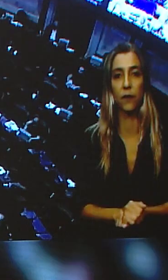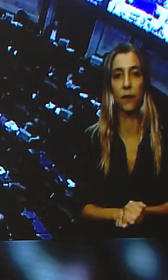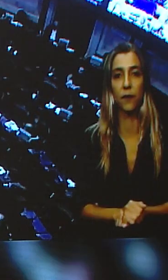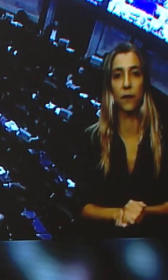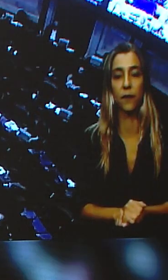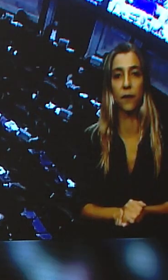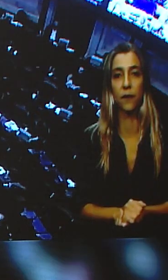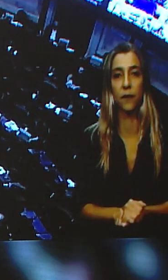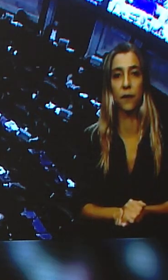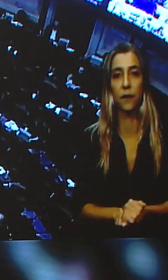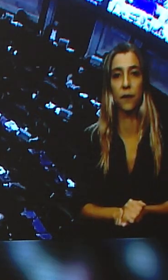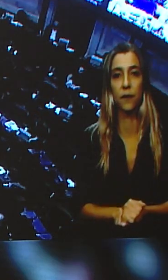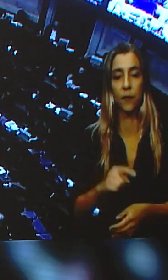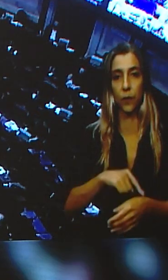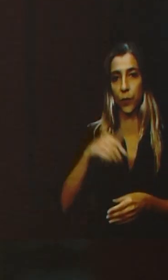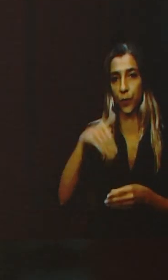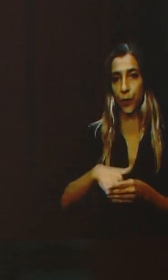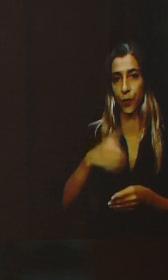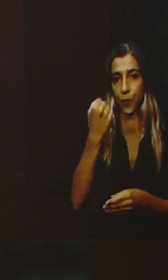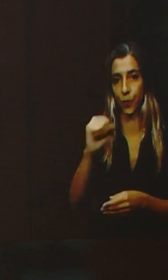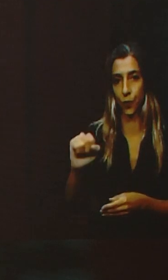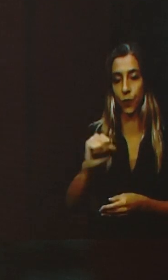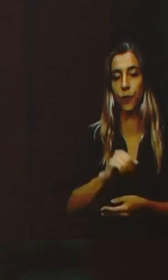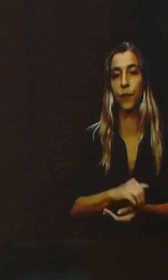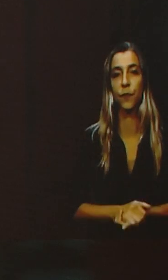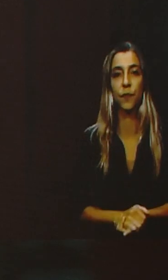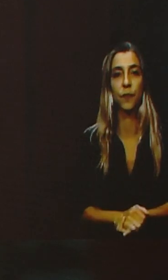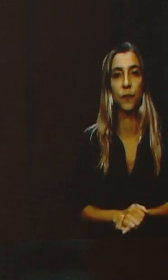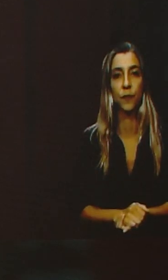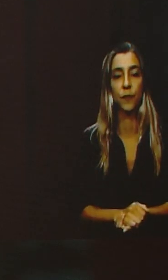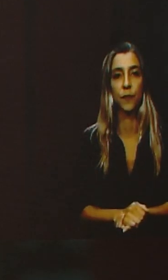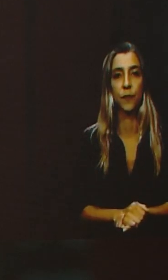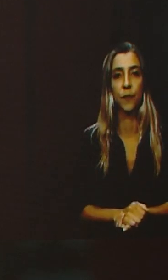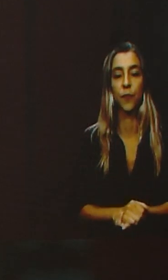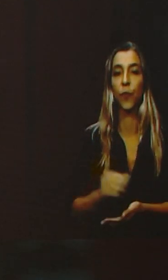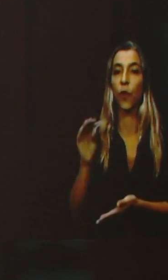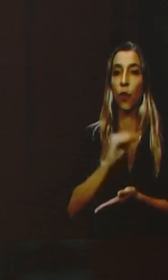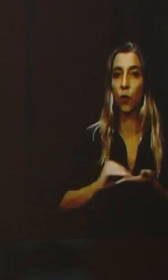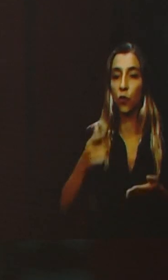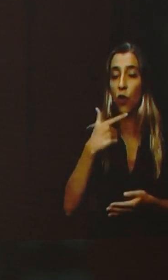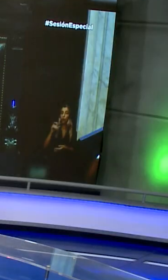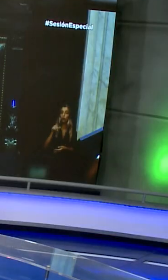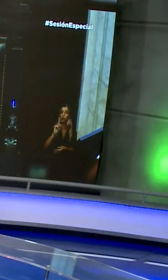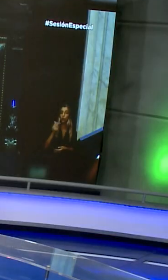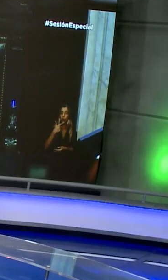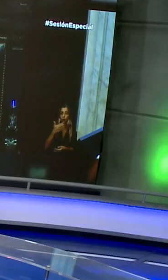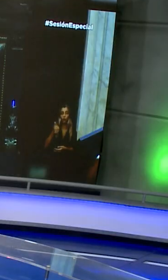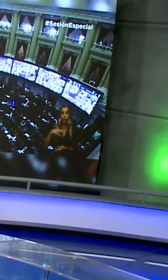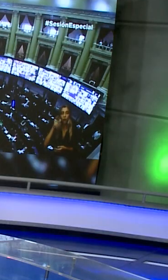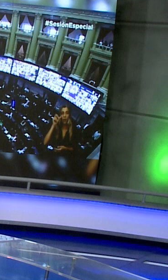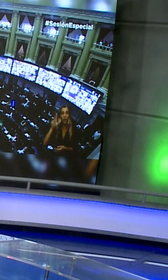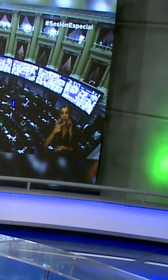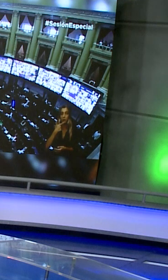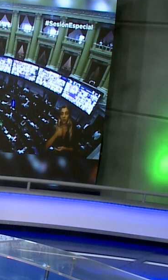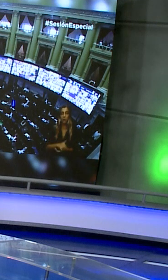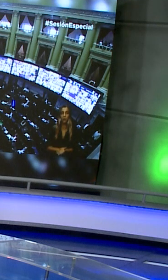que tiene que ver con esta crisis climática, digo, claramente es cada vez más evidente, y ahí la obligación, digo, vos lo planteabas muy